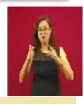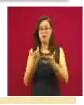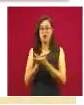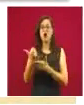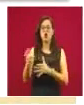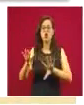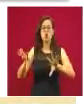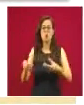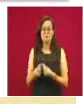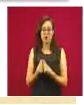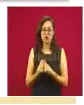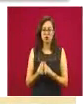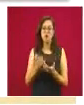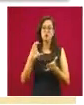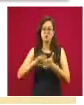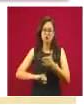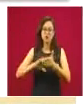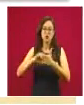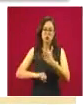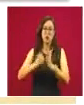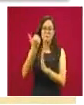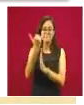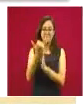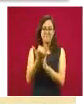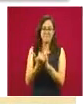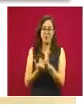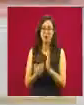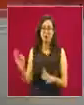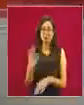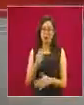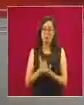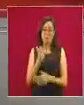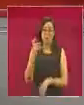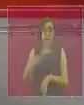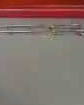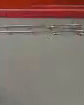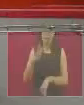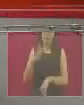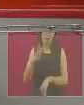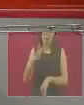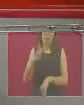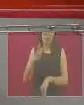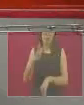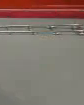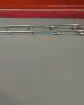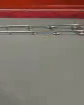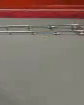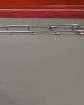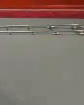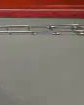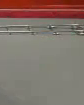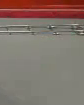para que uno le dé seguimiento a los descuentos y no te vayan a cobrar de más. La siguiente lámina, por favor.